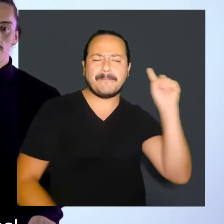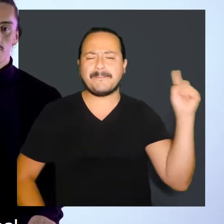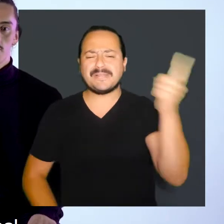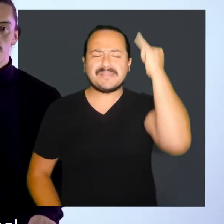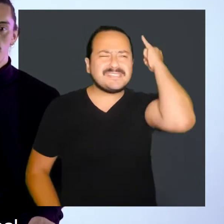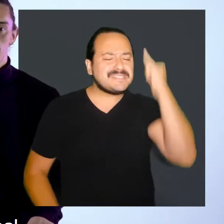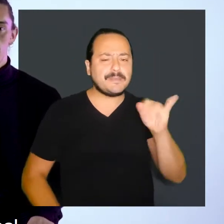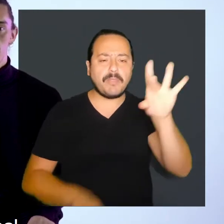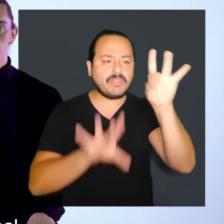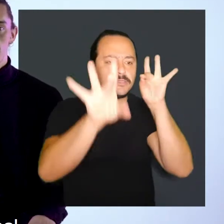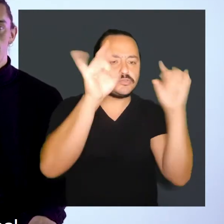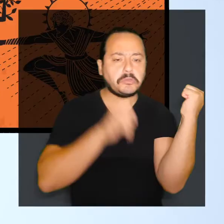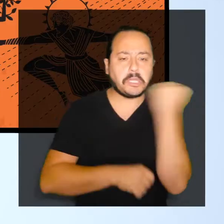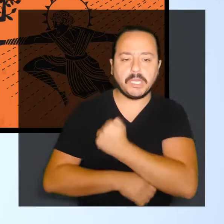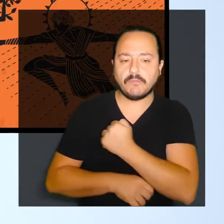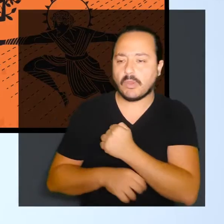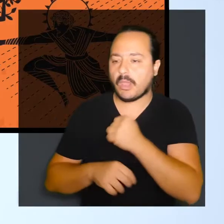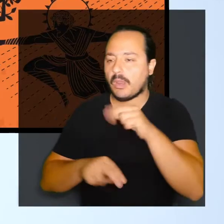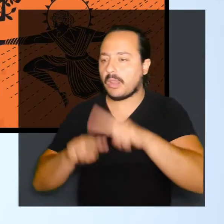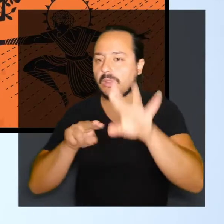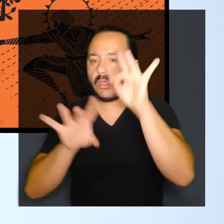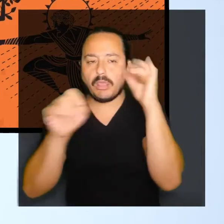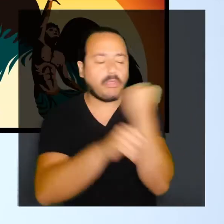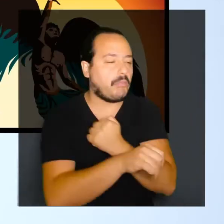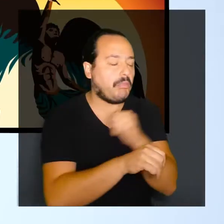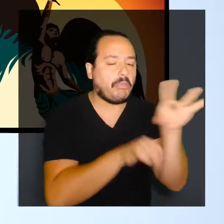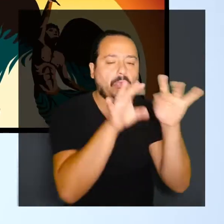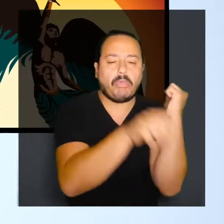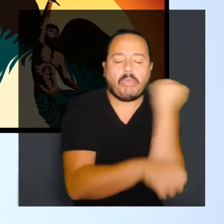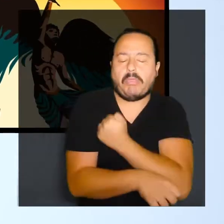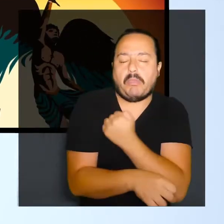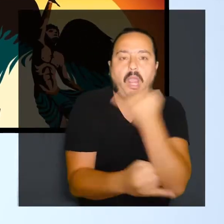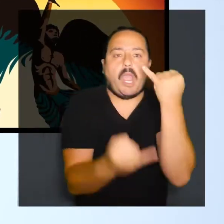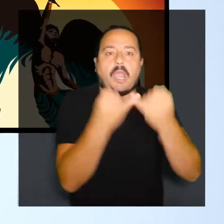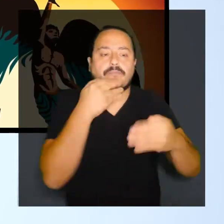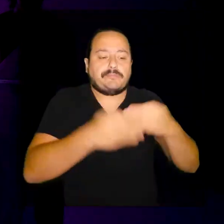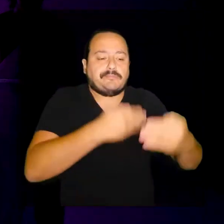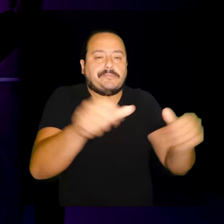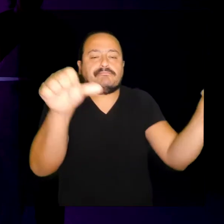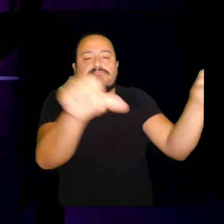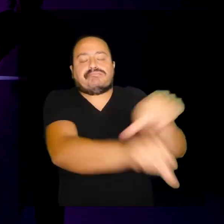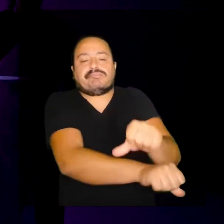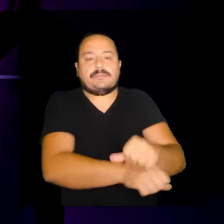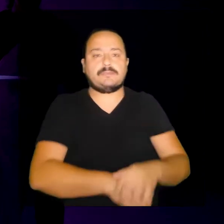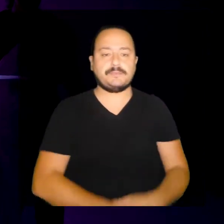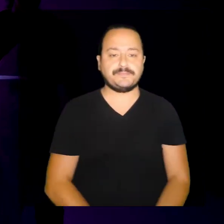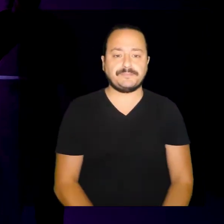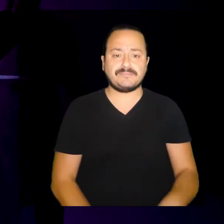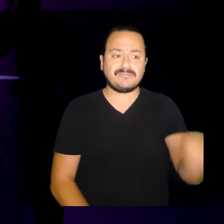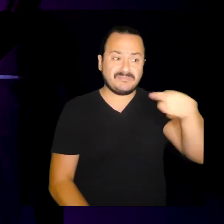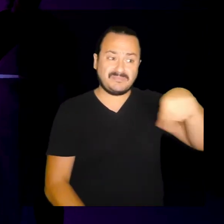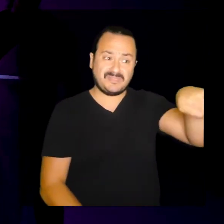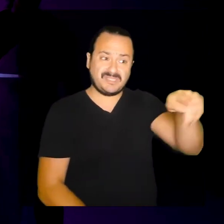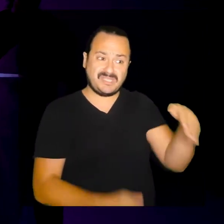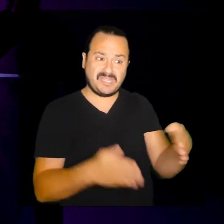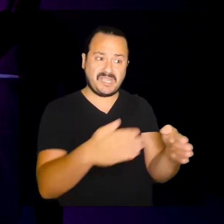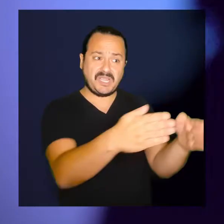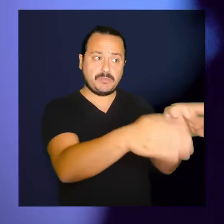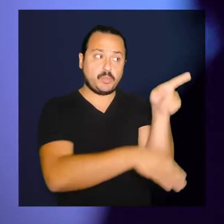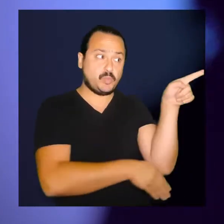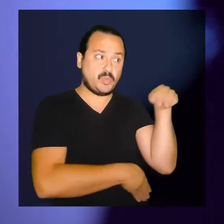principal toma malas decisiones y su historia termina con trágicas consecuencias. Si caminas por esa